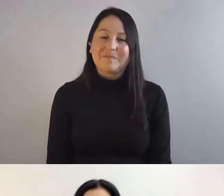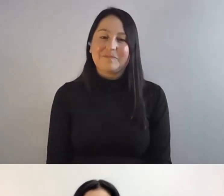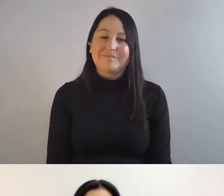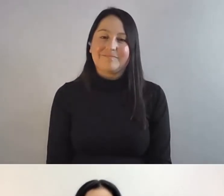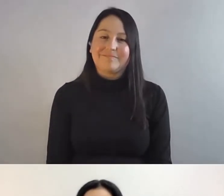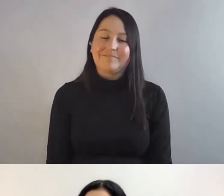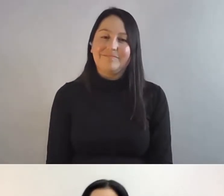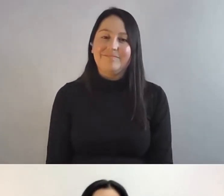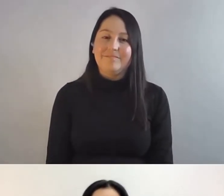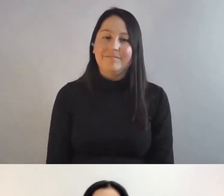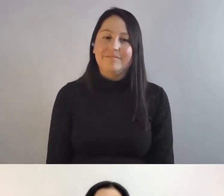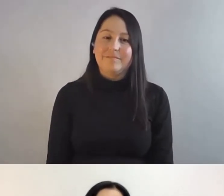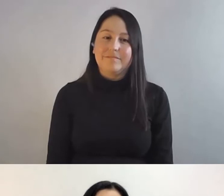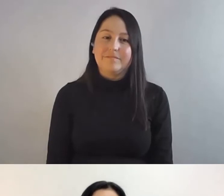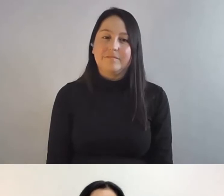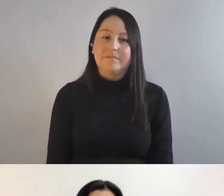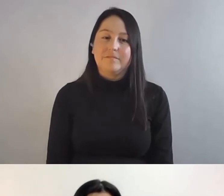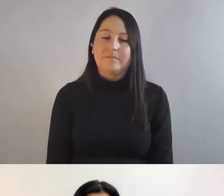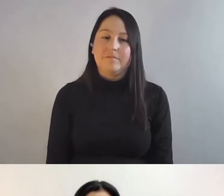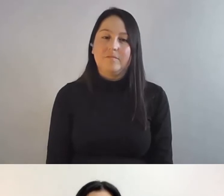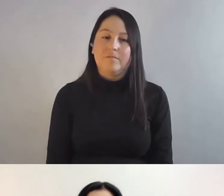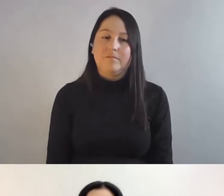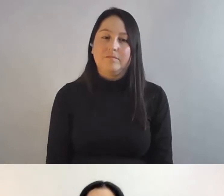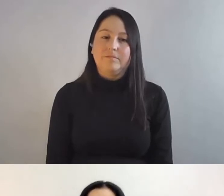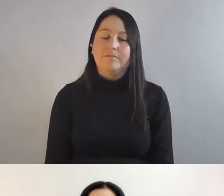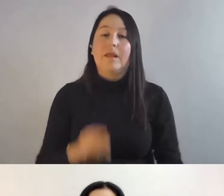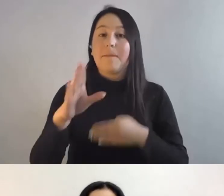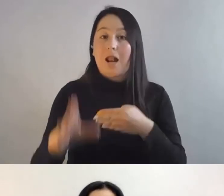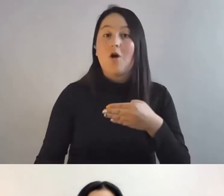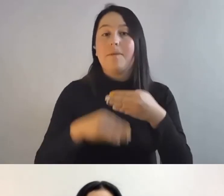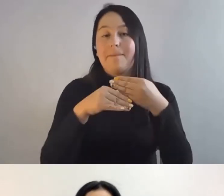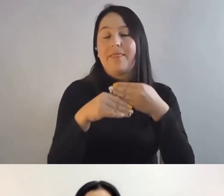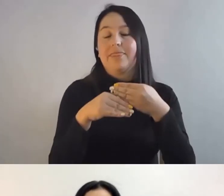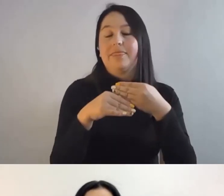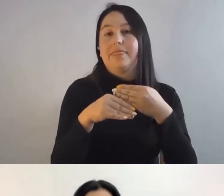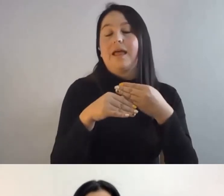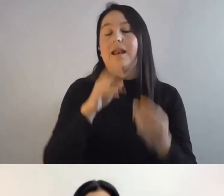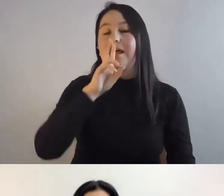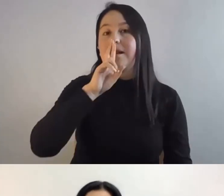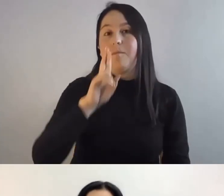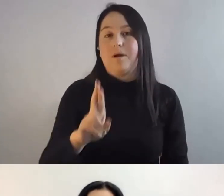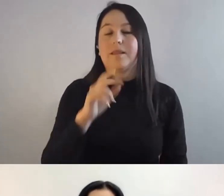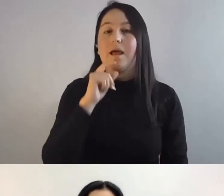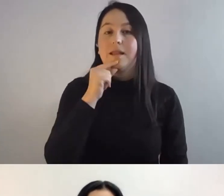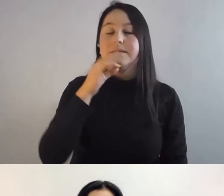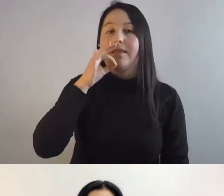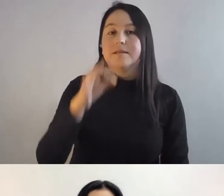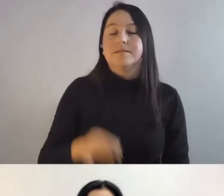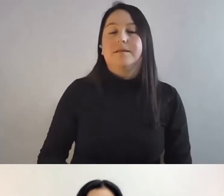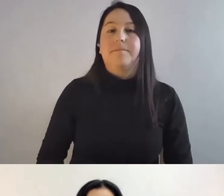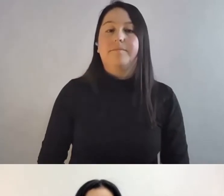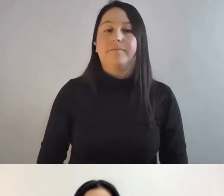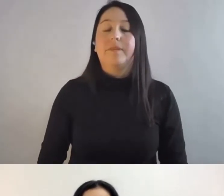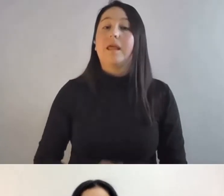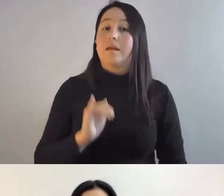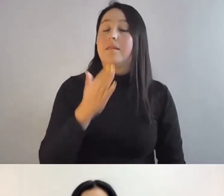de complementar, sí, de todas maneras. Y eso un poco para complementar la respuesta de Tomás. Claro, de hecho nosotros por eso también